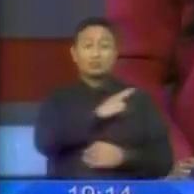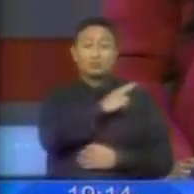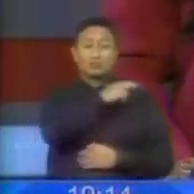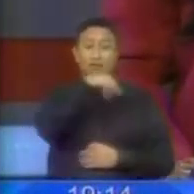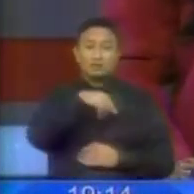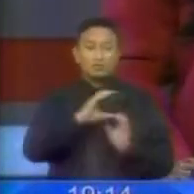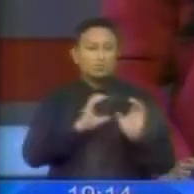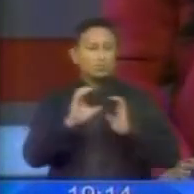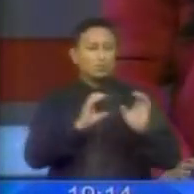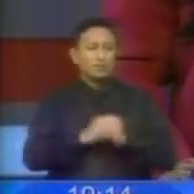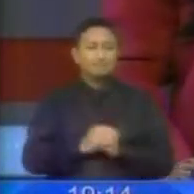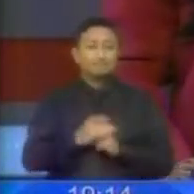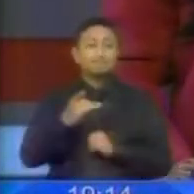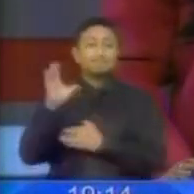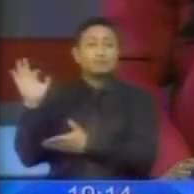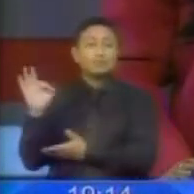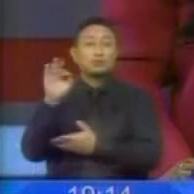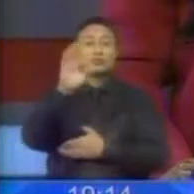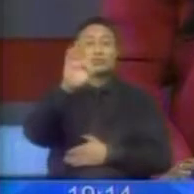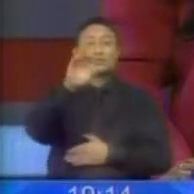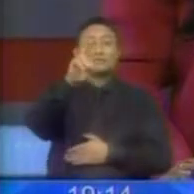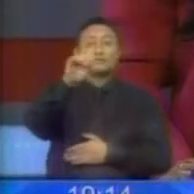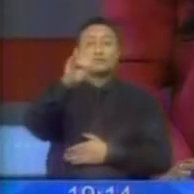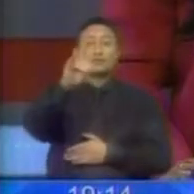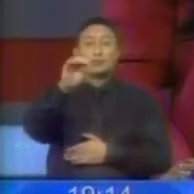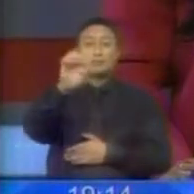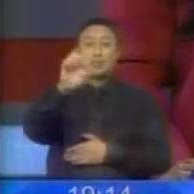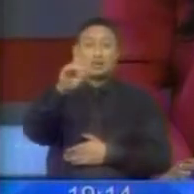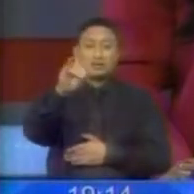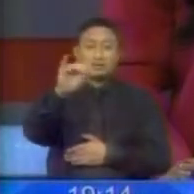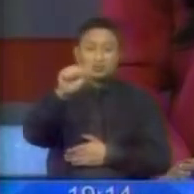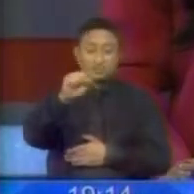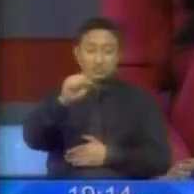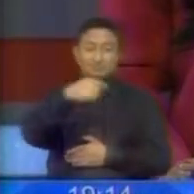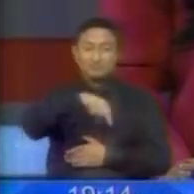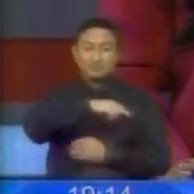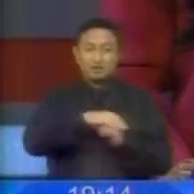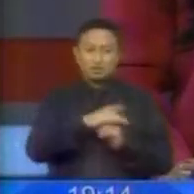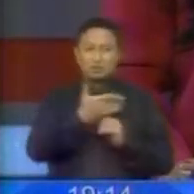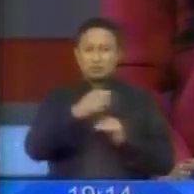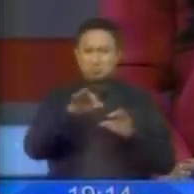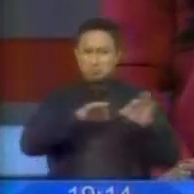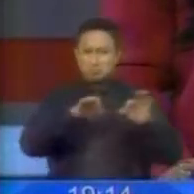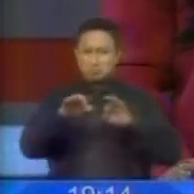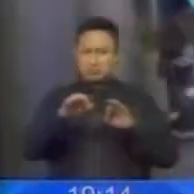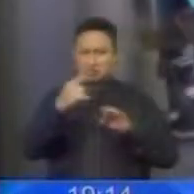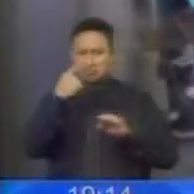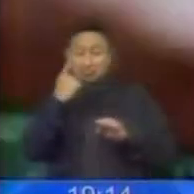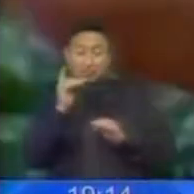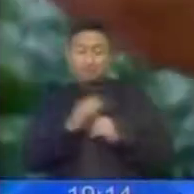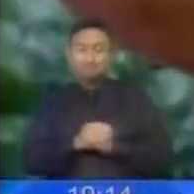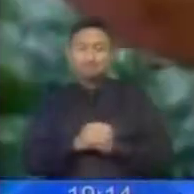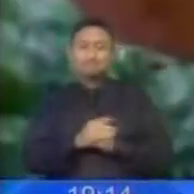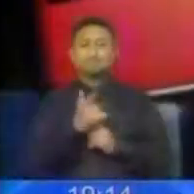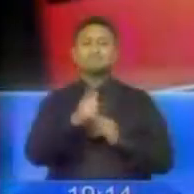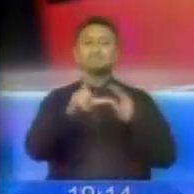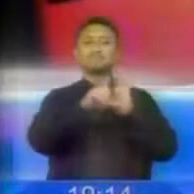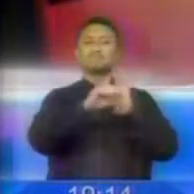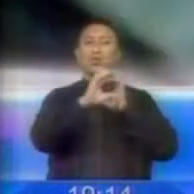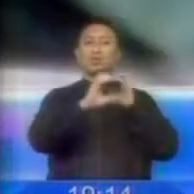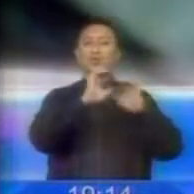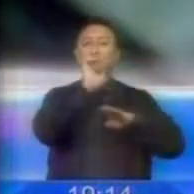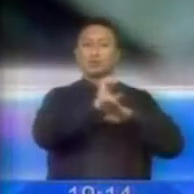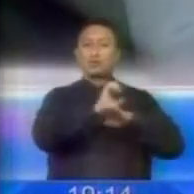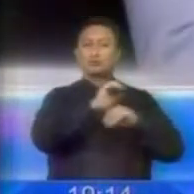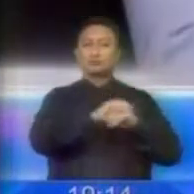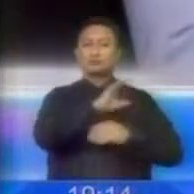Quito, representantes de Fundamedios y Reporteros Sin Fronteras dieron sus observaciones. La Ley de Comunicación de Ecuador,